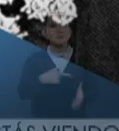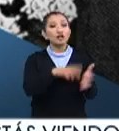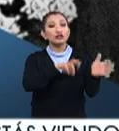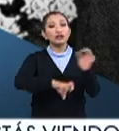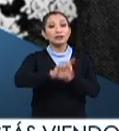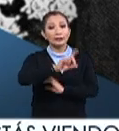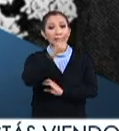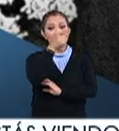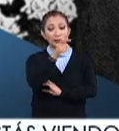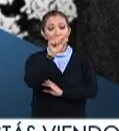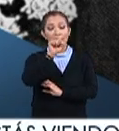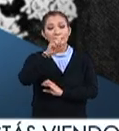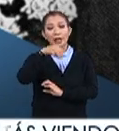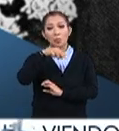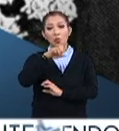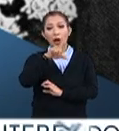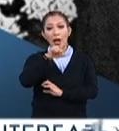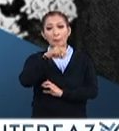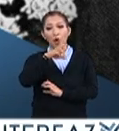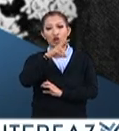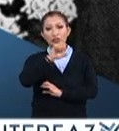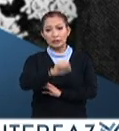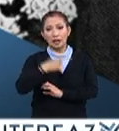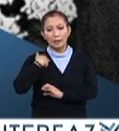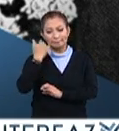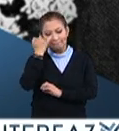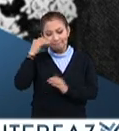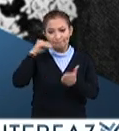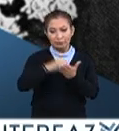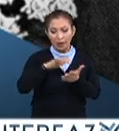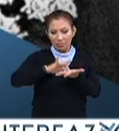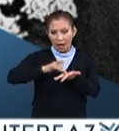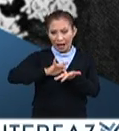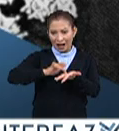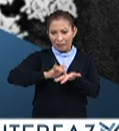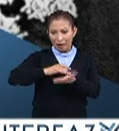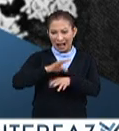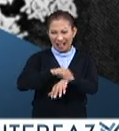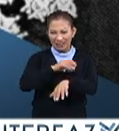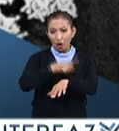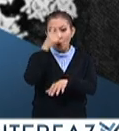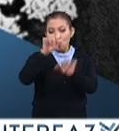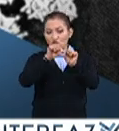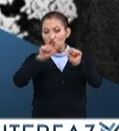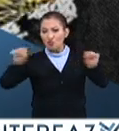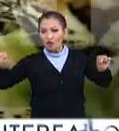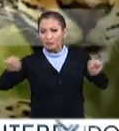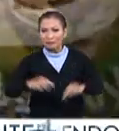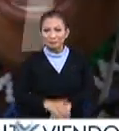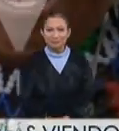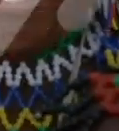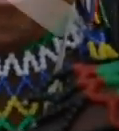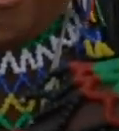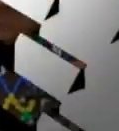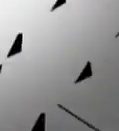En 1837, Samuel Morse patenta el telégrafo eléctrico de un solo cable.